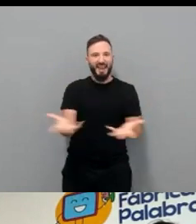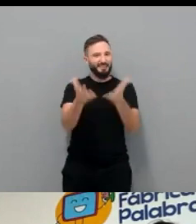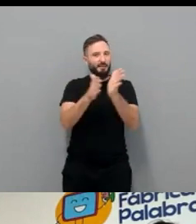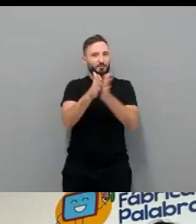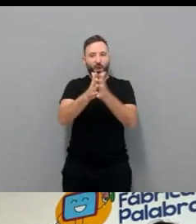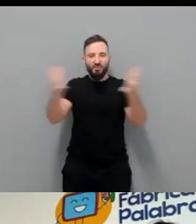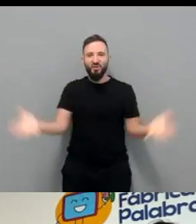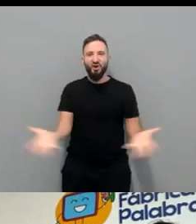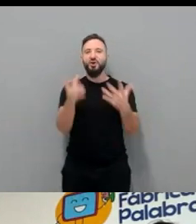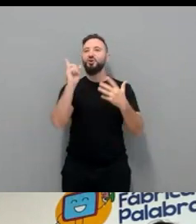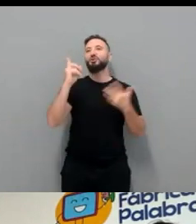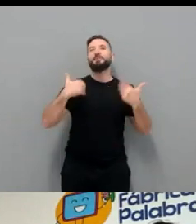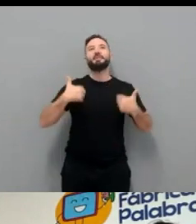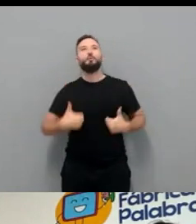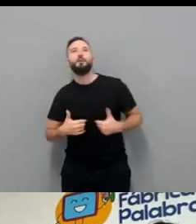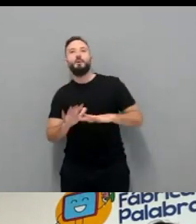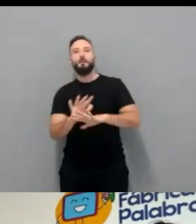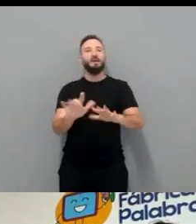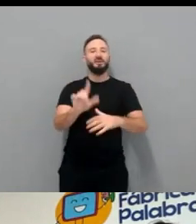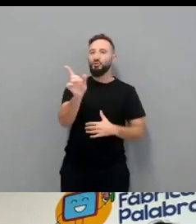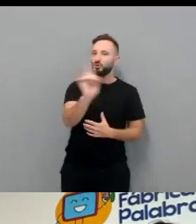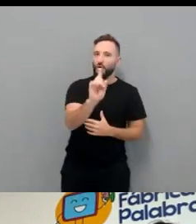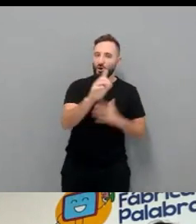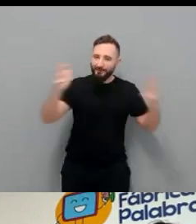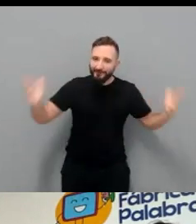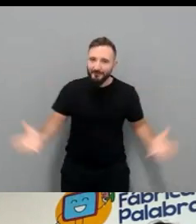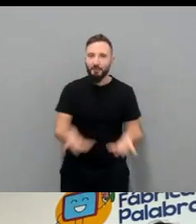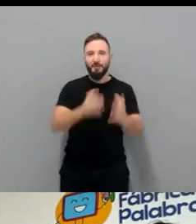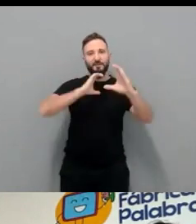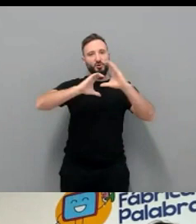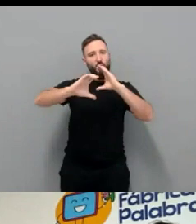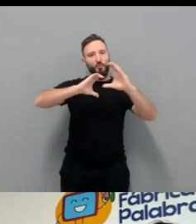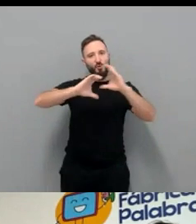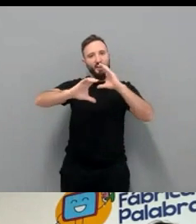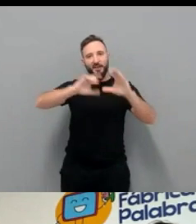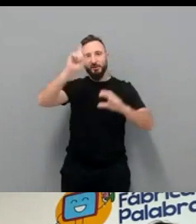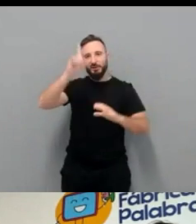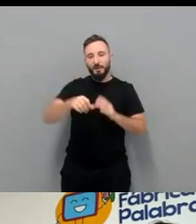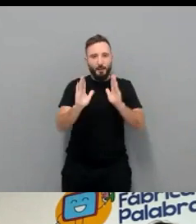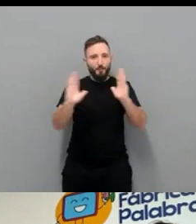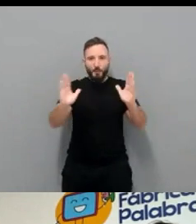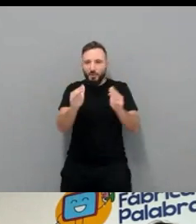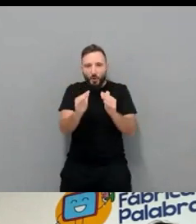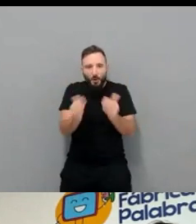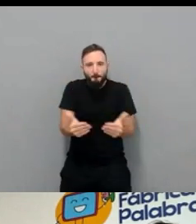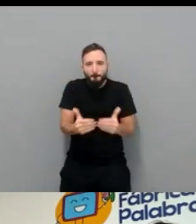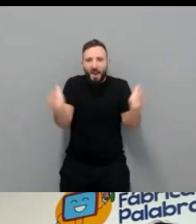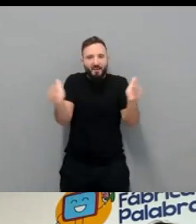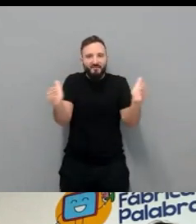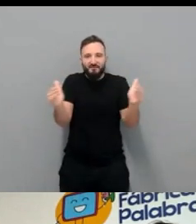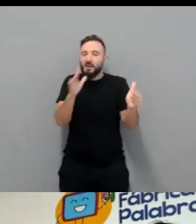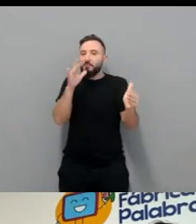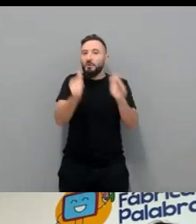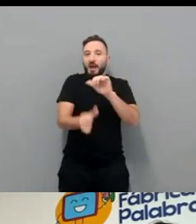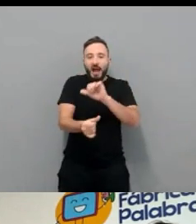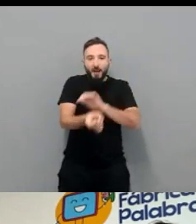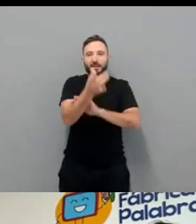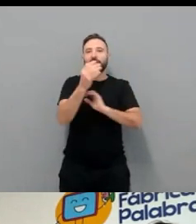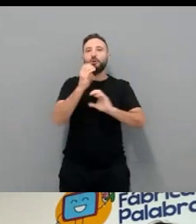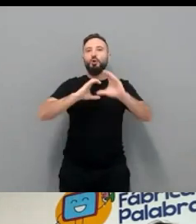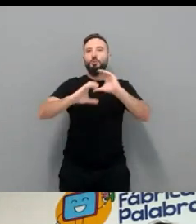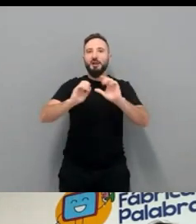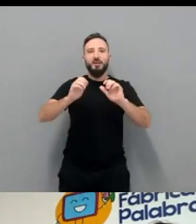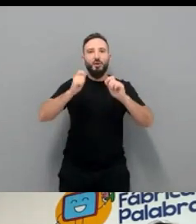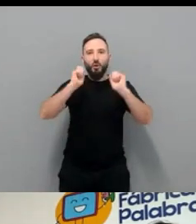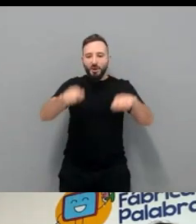los hitos motores. Tenemos que trabajar la comunicación desde el primer momento porque la comunicación surge en los seres humanos